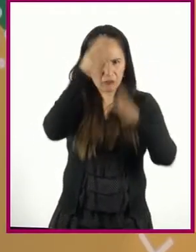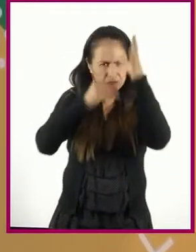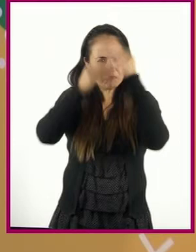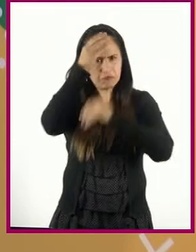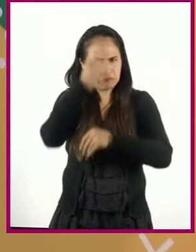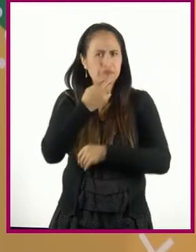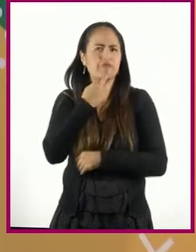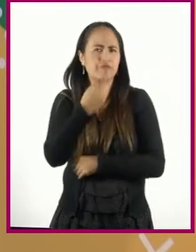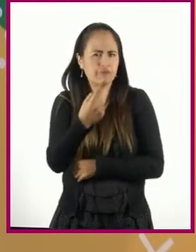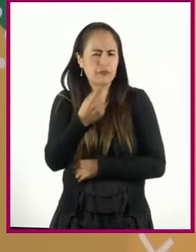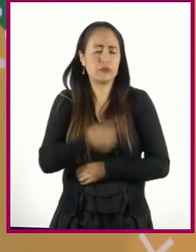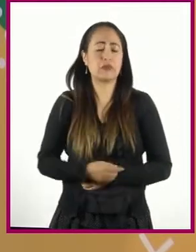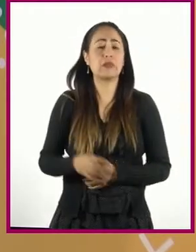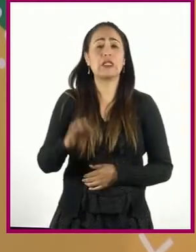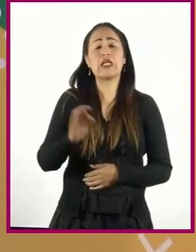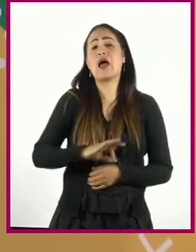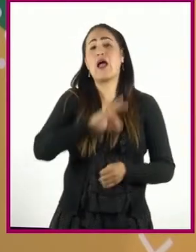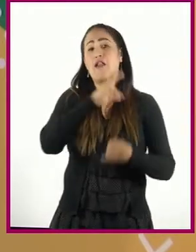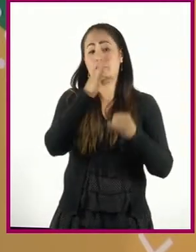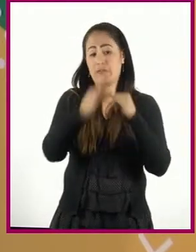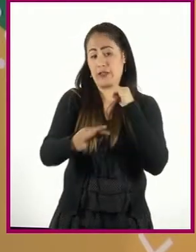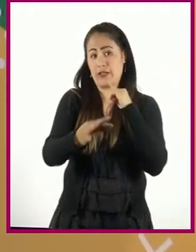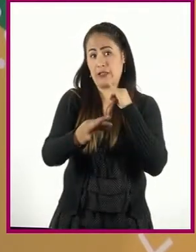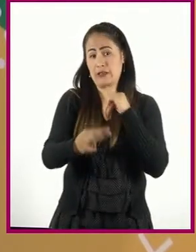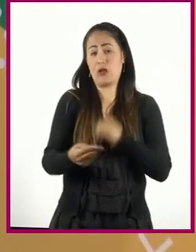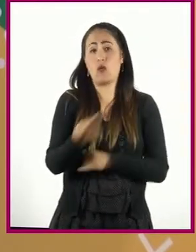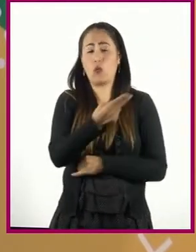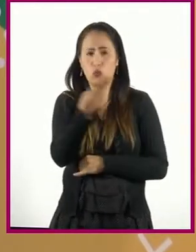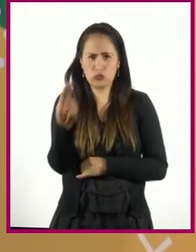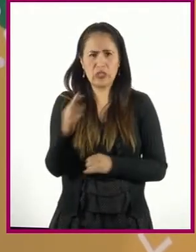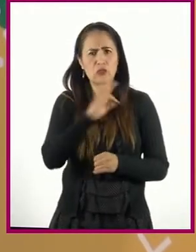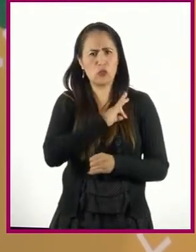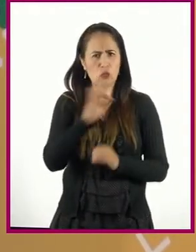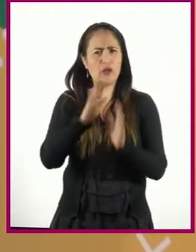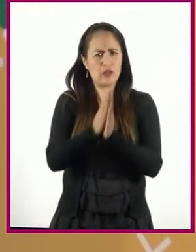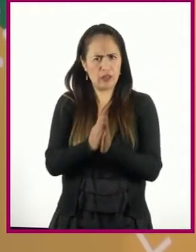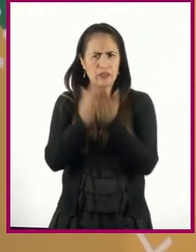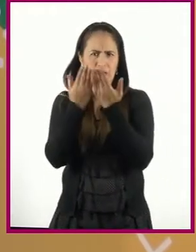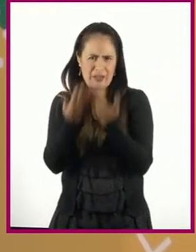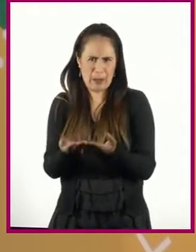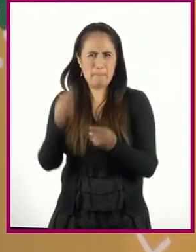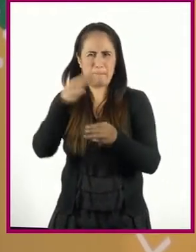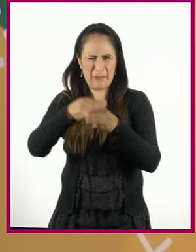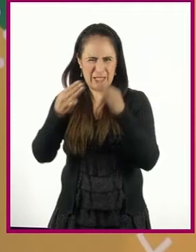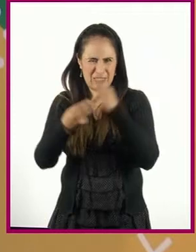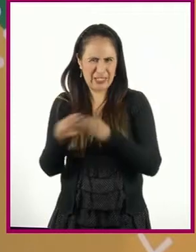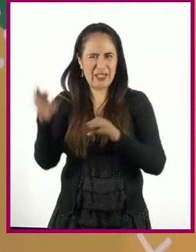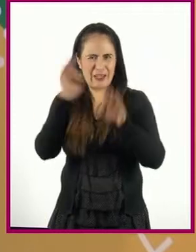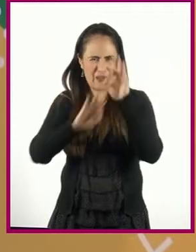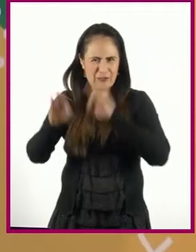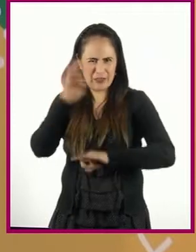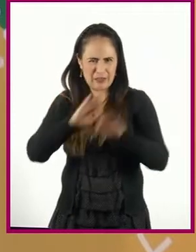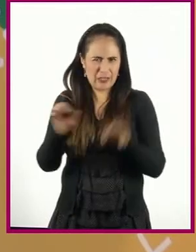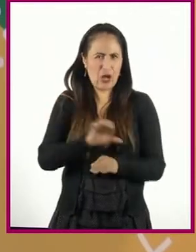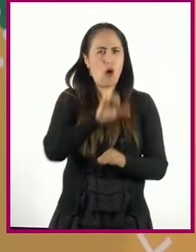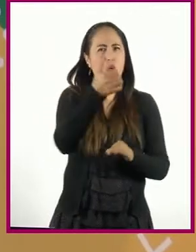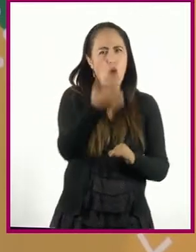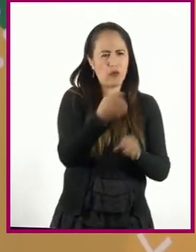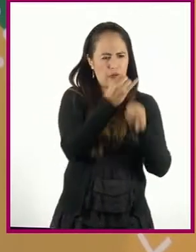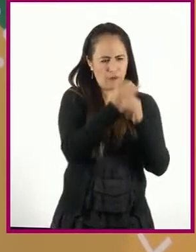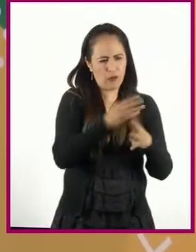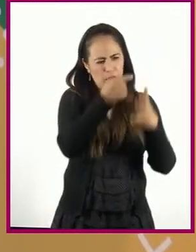de la sesión, si lo consideran necesario, podrán consultar su libro de texto y otras fuentes confiables de información con las